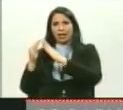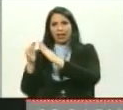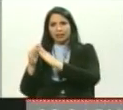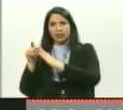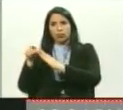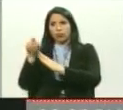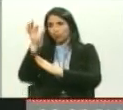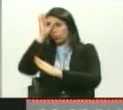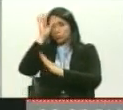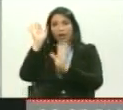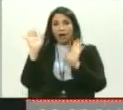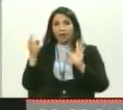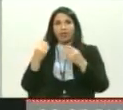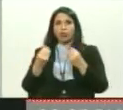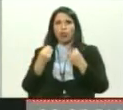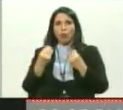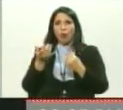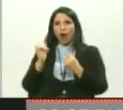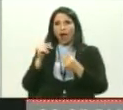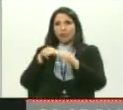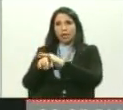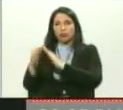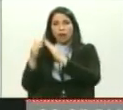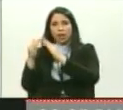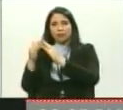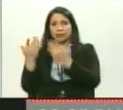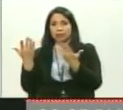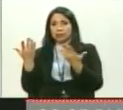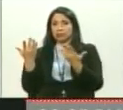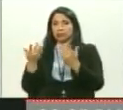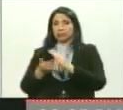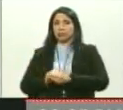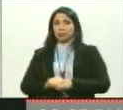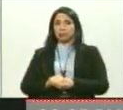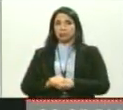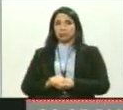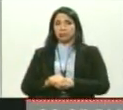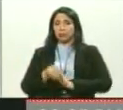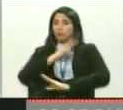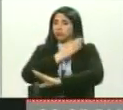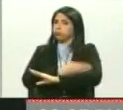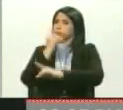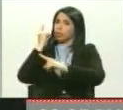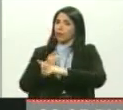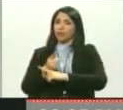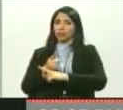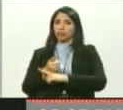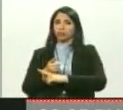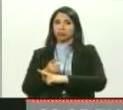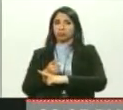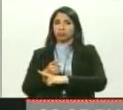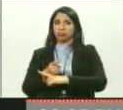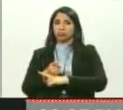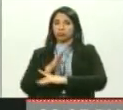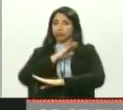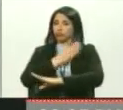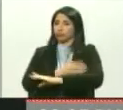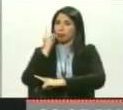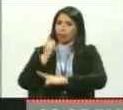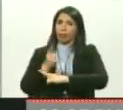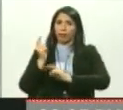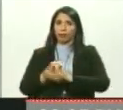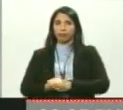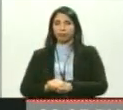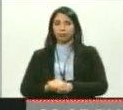sabe cómo está la cosa, ¿ves? Que ser radicales. Que ser muy radical.